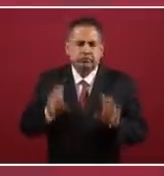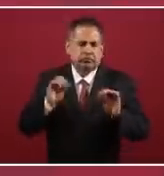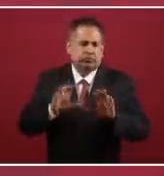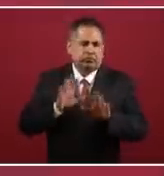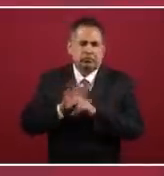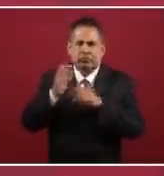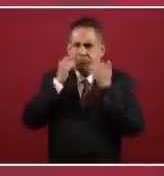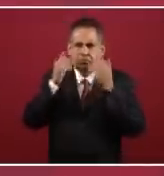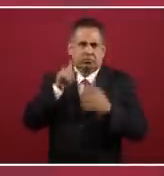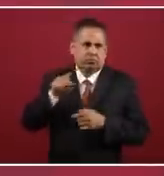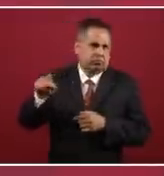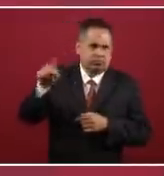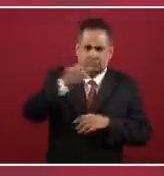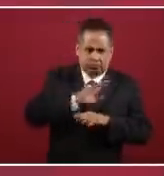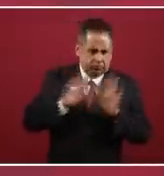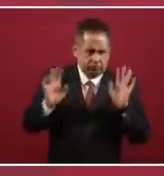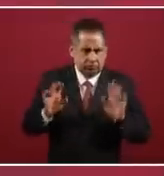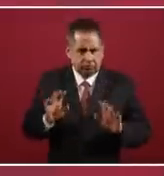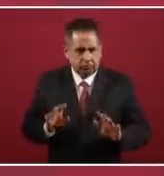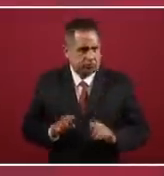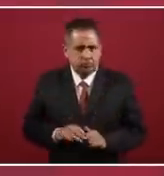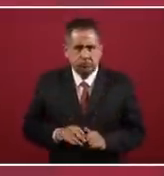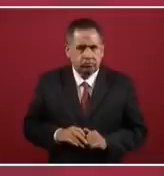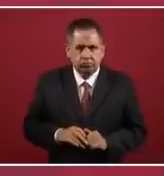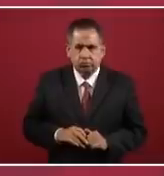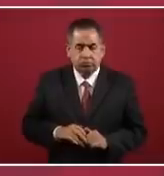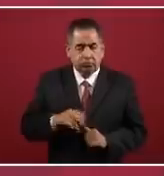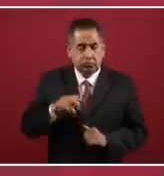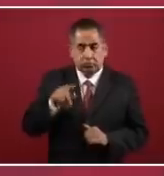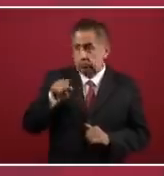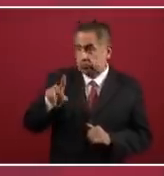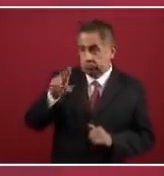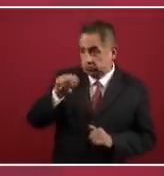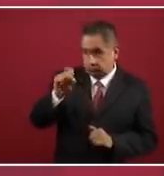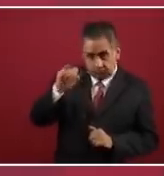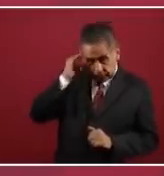cualquier otro pueblo no indígena,